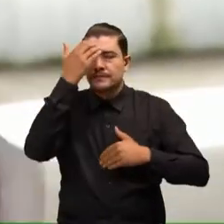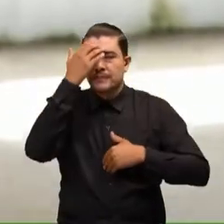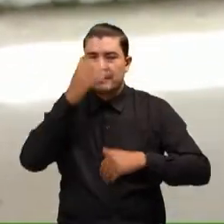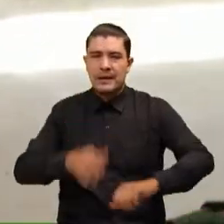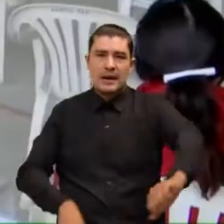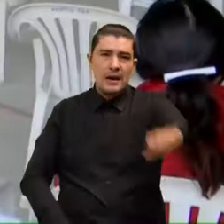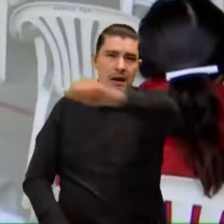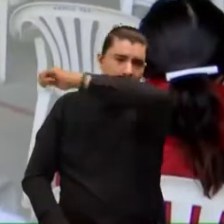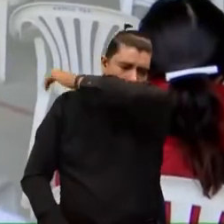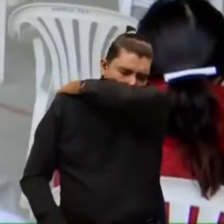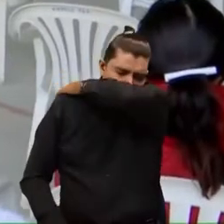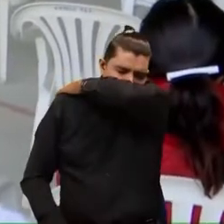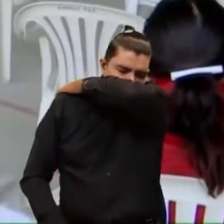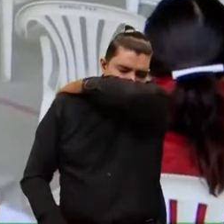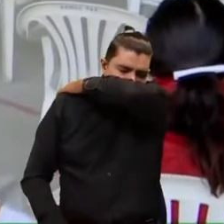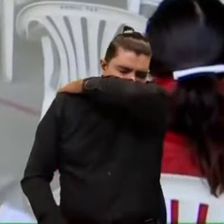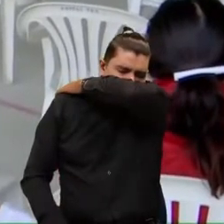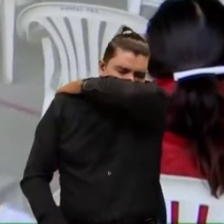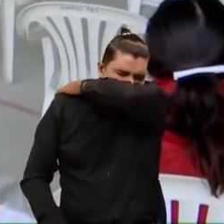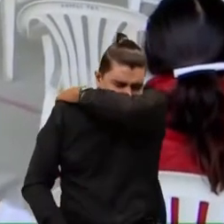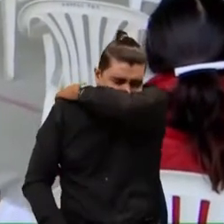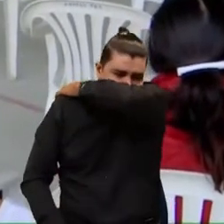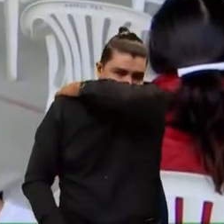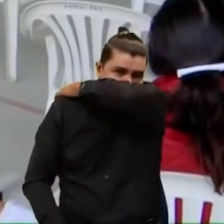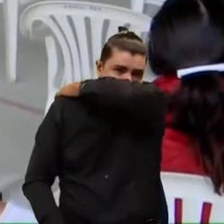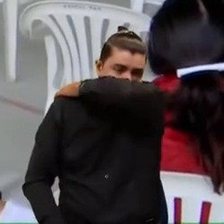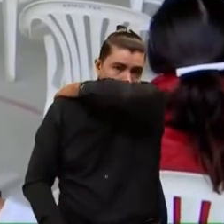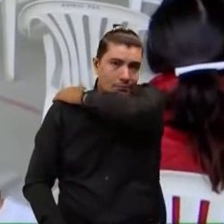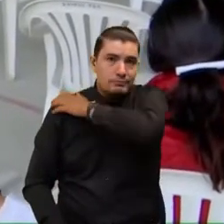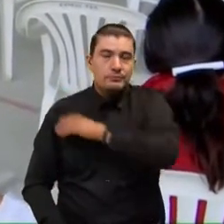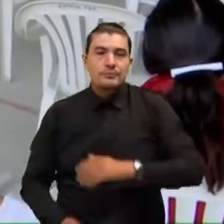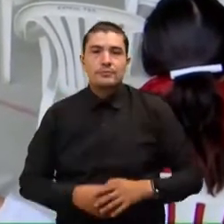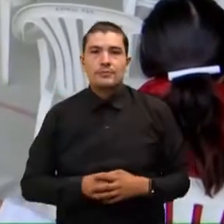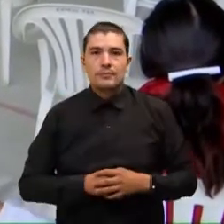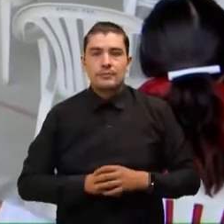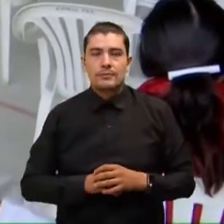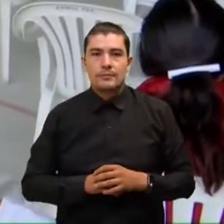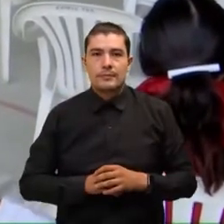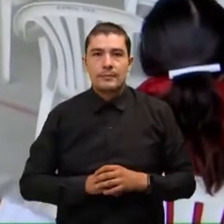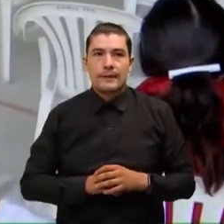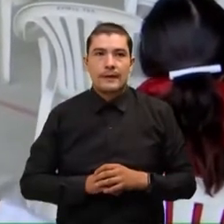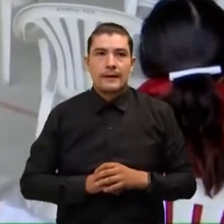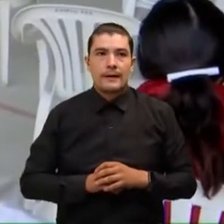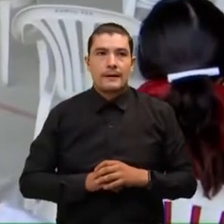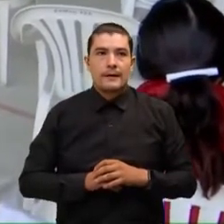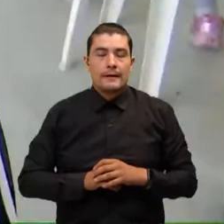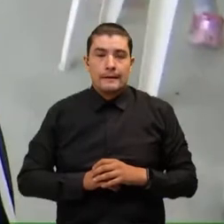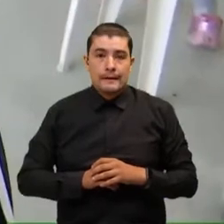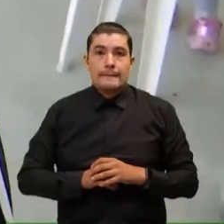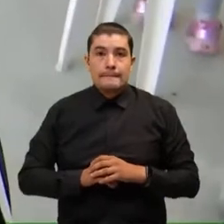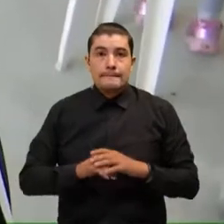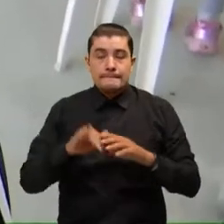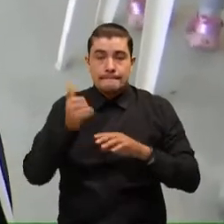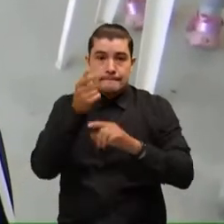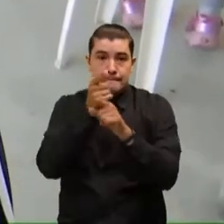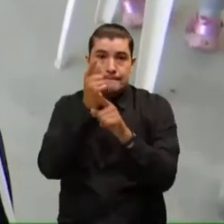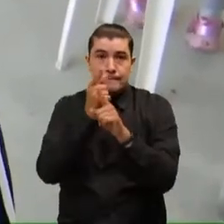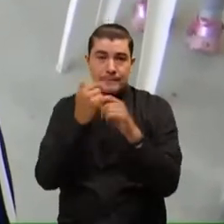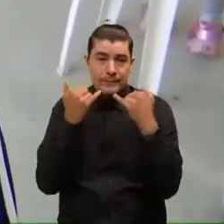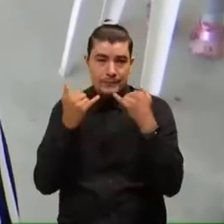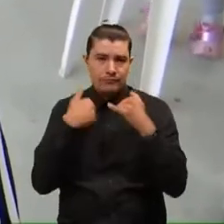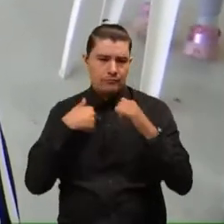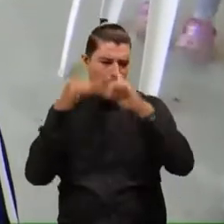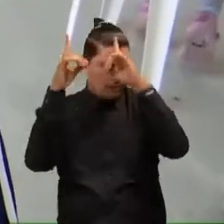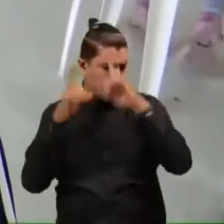de esto que significa la inoculación precisamente ante una pandemia tan terrible como es la de COVID-19. Decidí venir